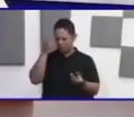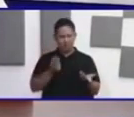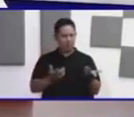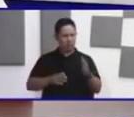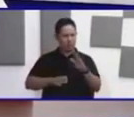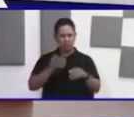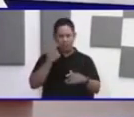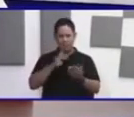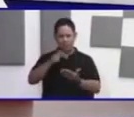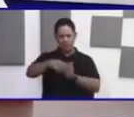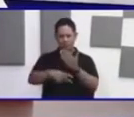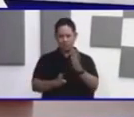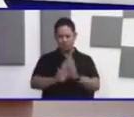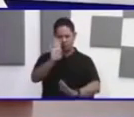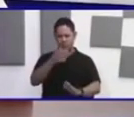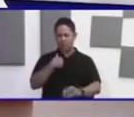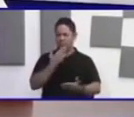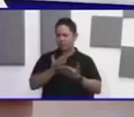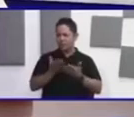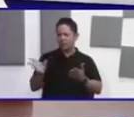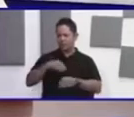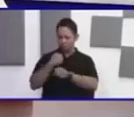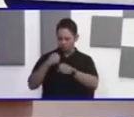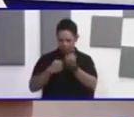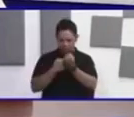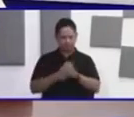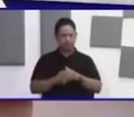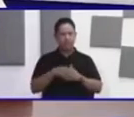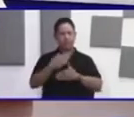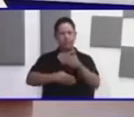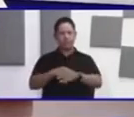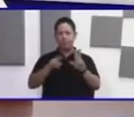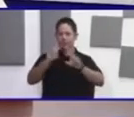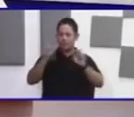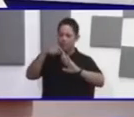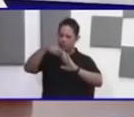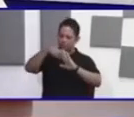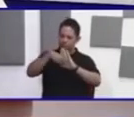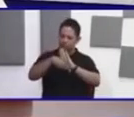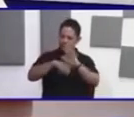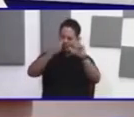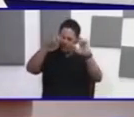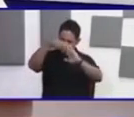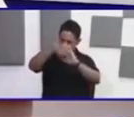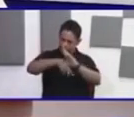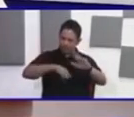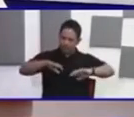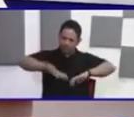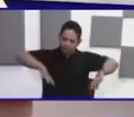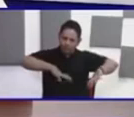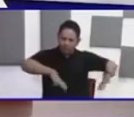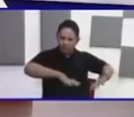a ustedes por eso. Señor secretario, en otra oportunidad hablaremos y ampliaremos mucho más todo el ejercicio de lo que se ha hecho en